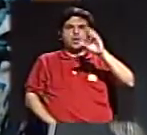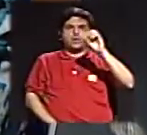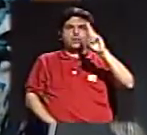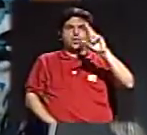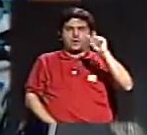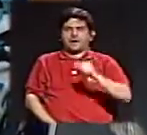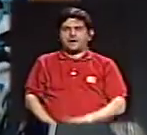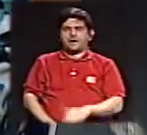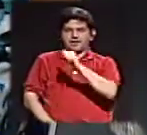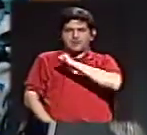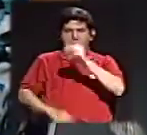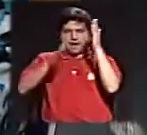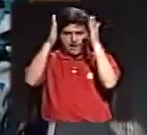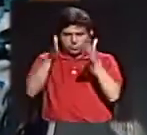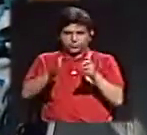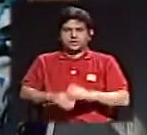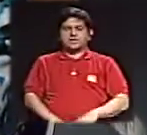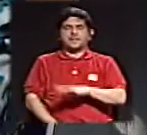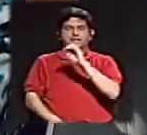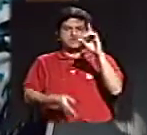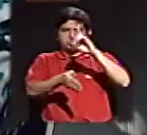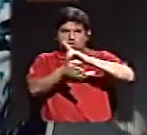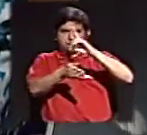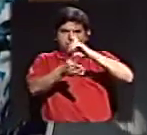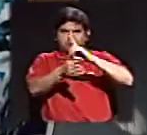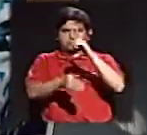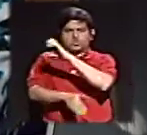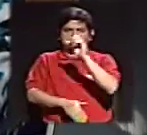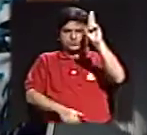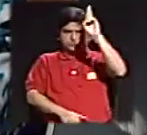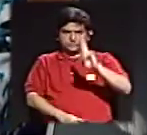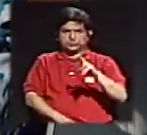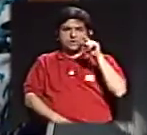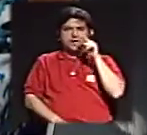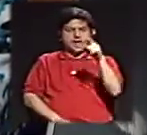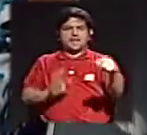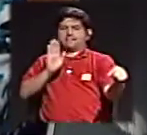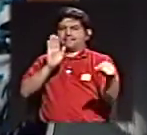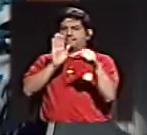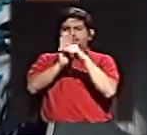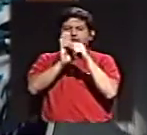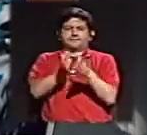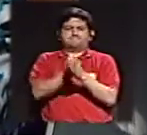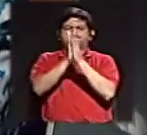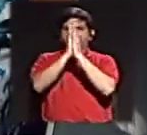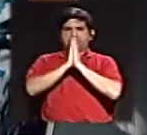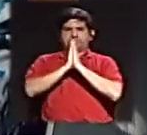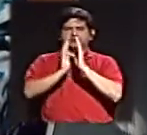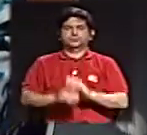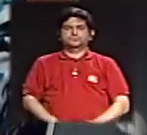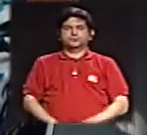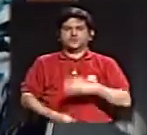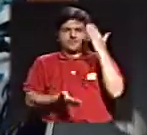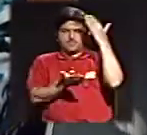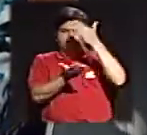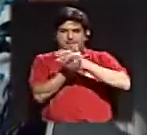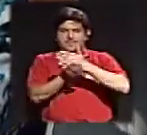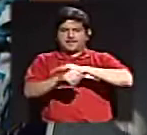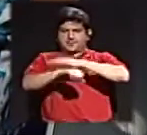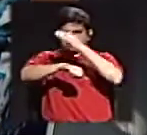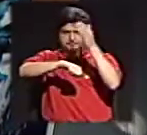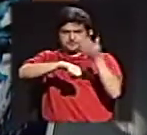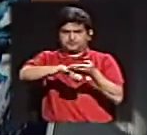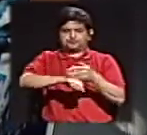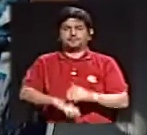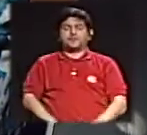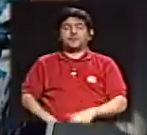a quien las autoridades y médicos de Costa Rica le negaron la solicitud de interrupción de su